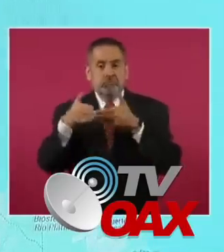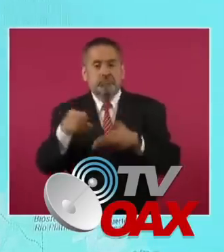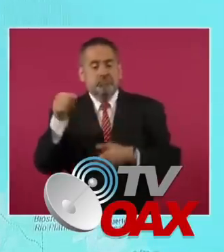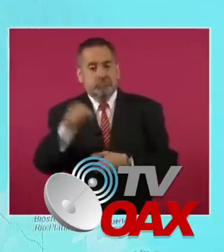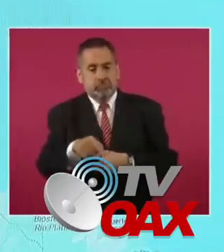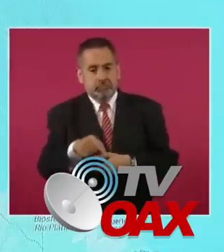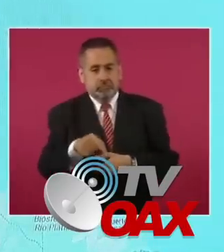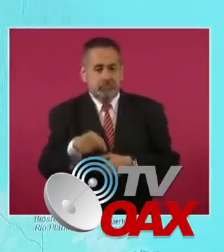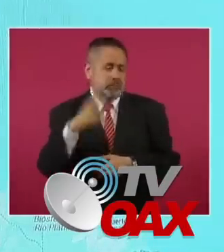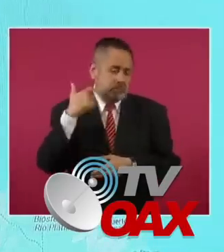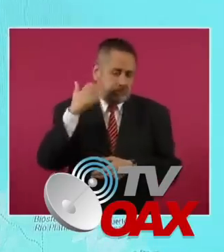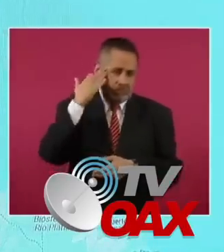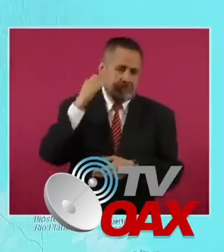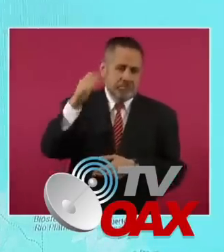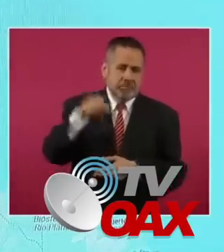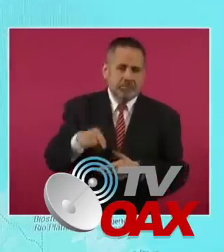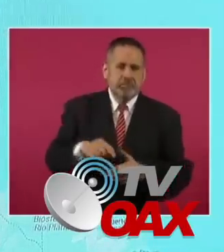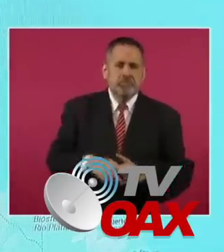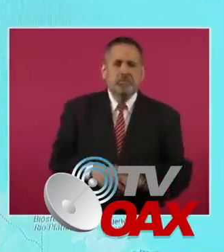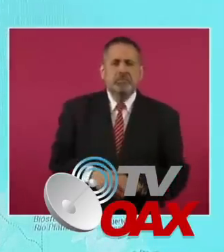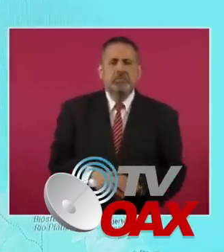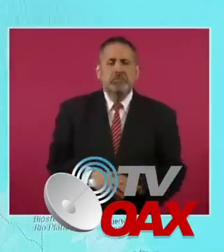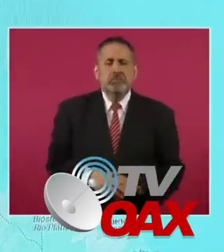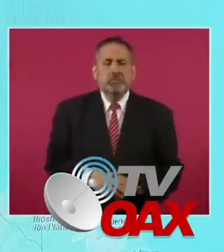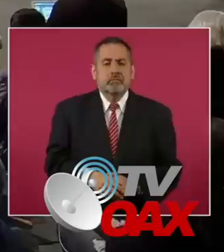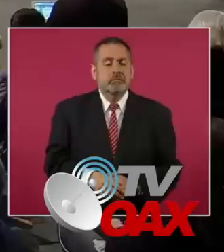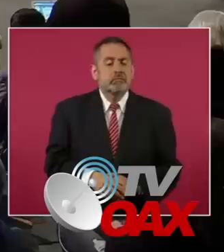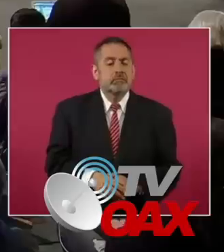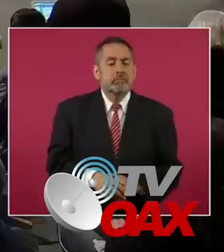En aquellos Sisal, tiempos. Yucalpetén y aquí está Sisal.